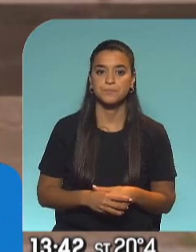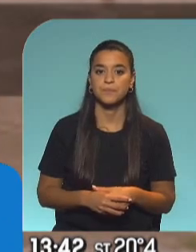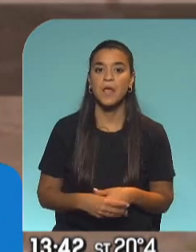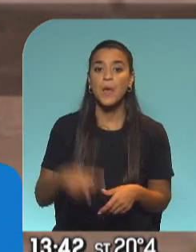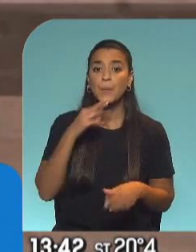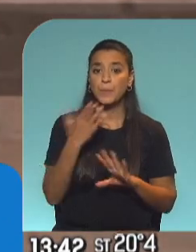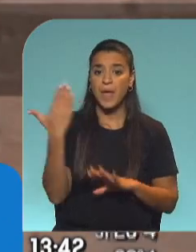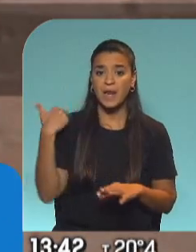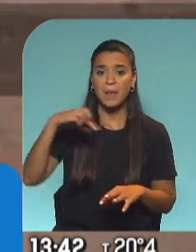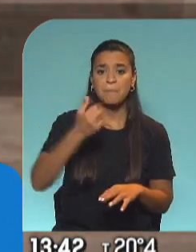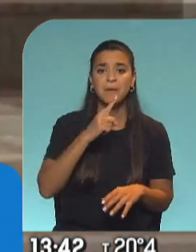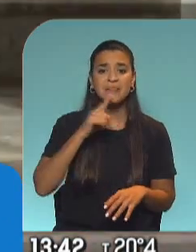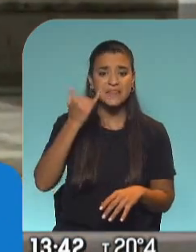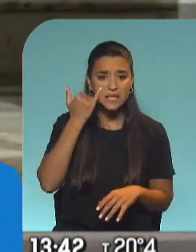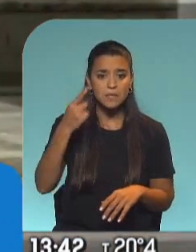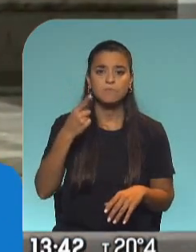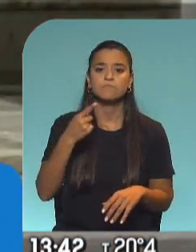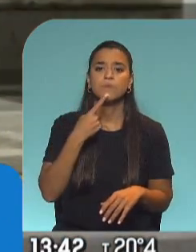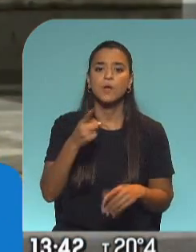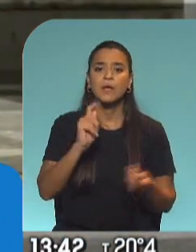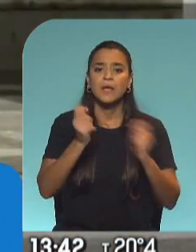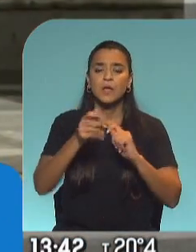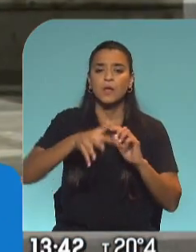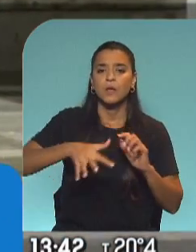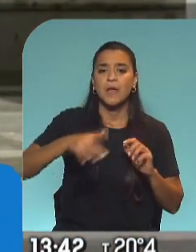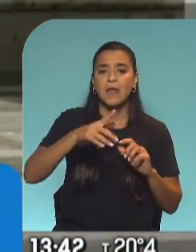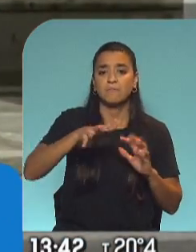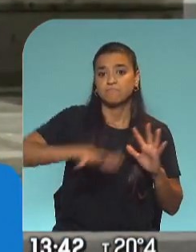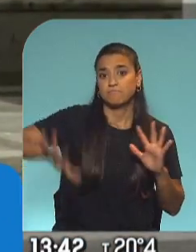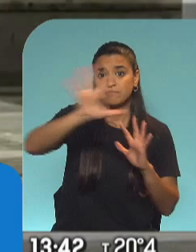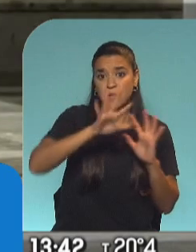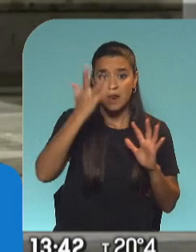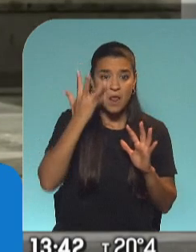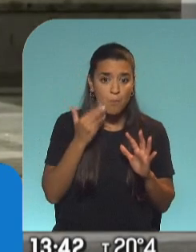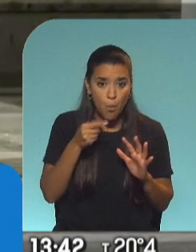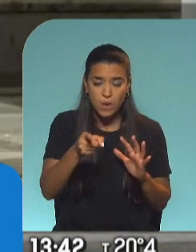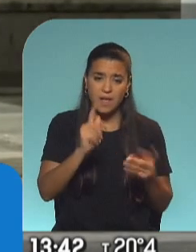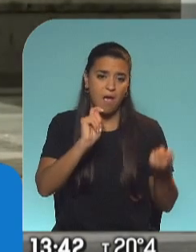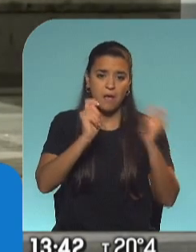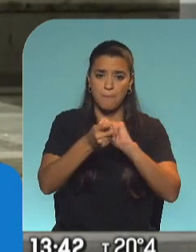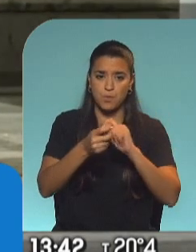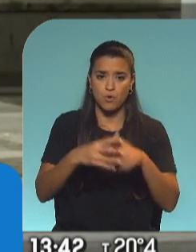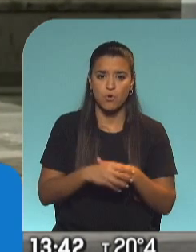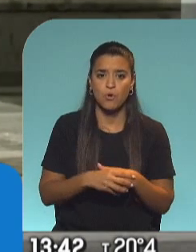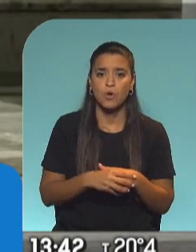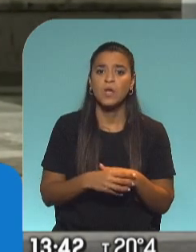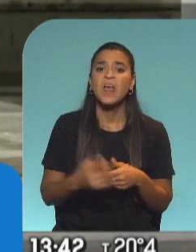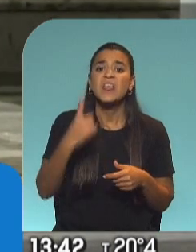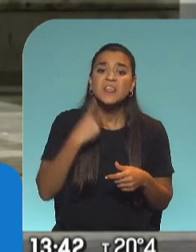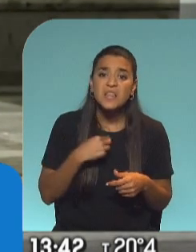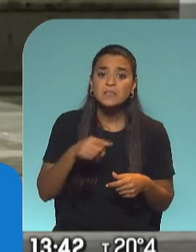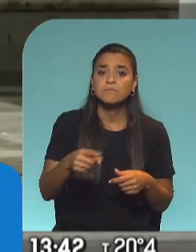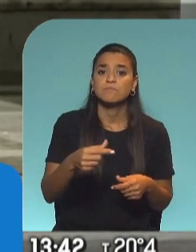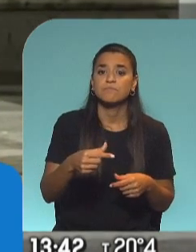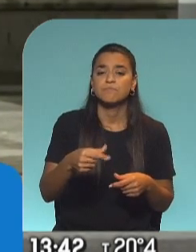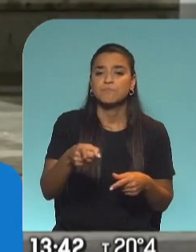Samuel Paty est devenu vendredi le visage de la République, de notre